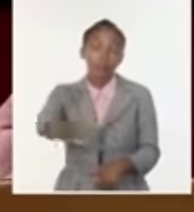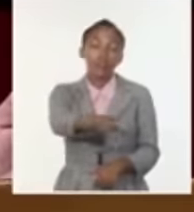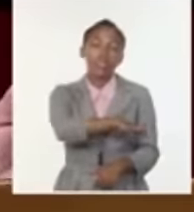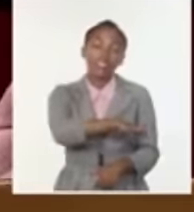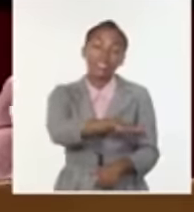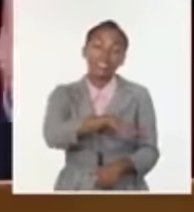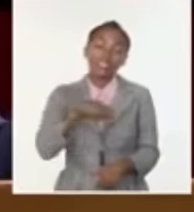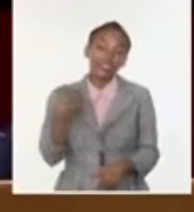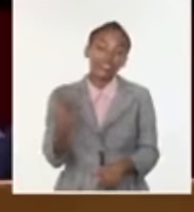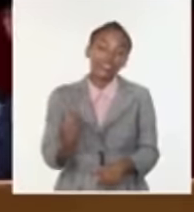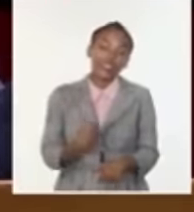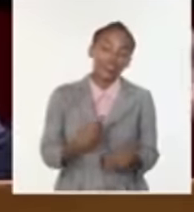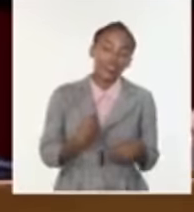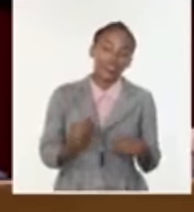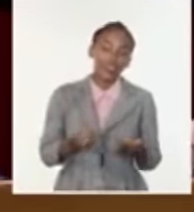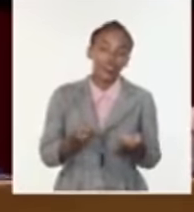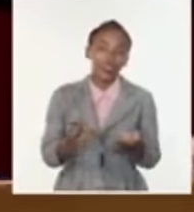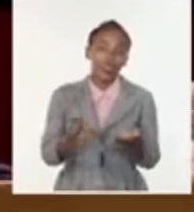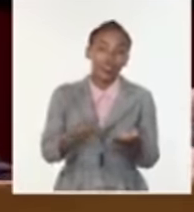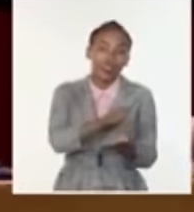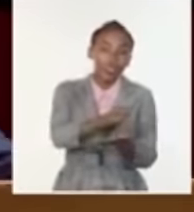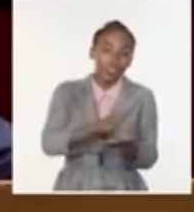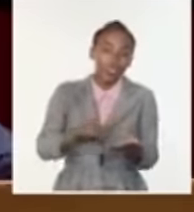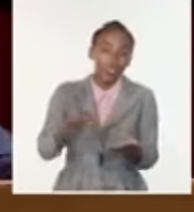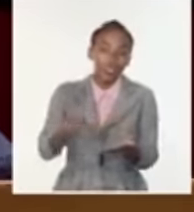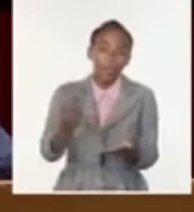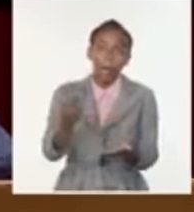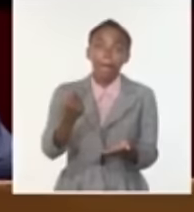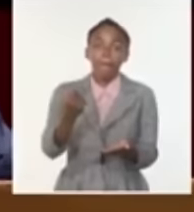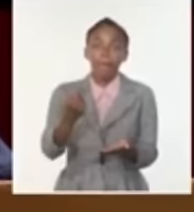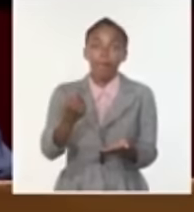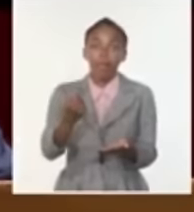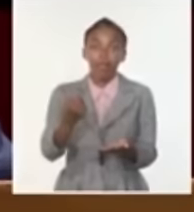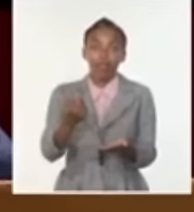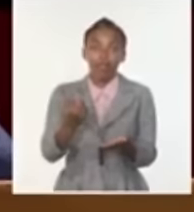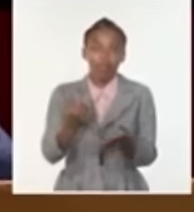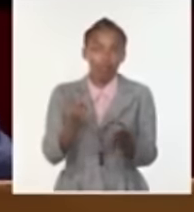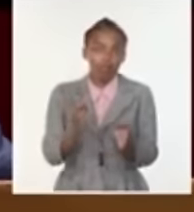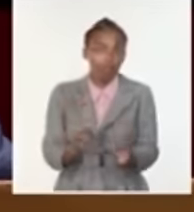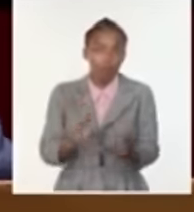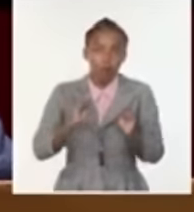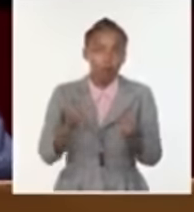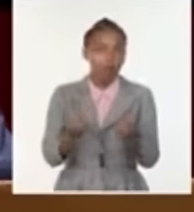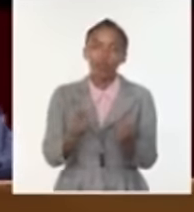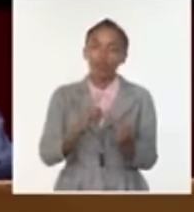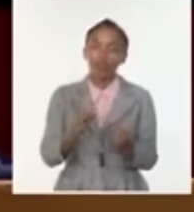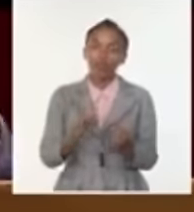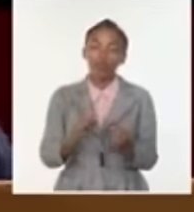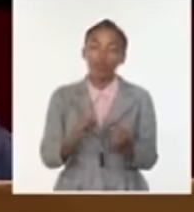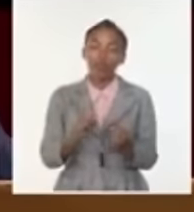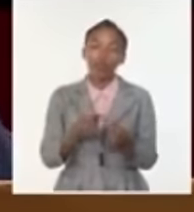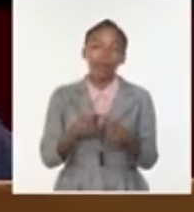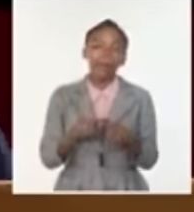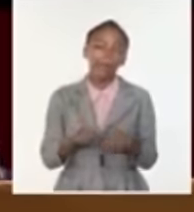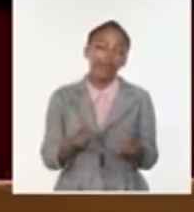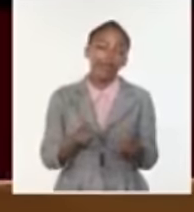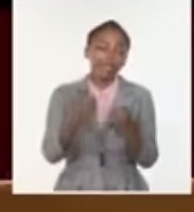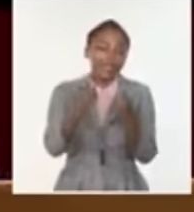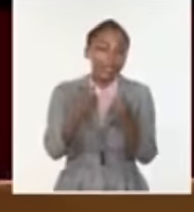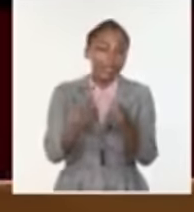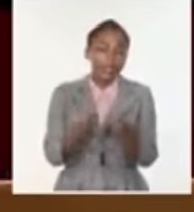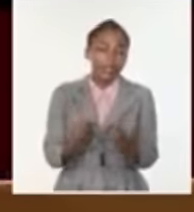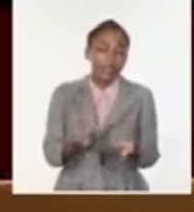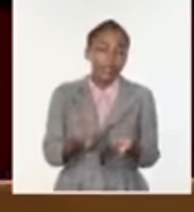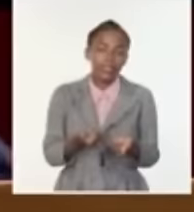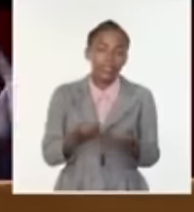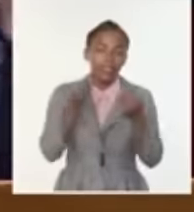medida pensando que ese es el precio justo que debe tener, sino la necesidad, haciendo un estudio de